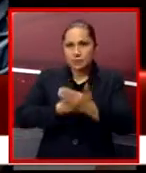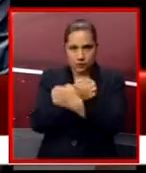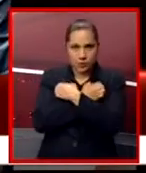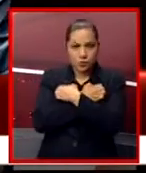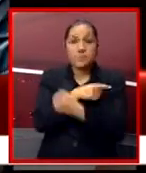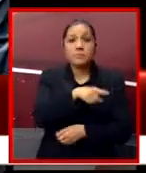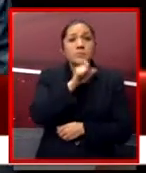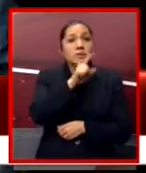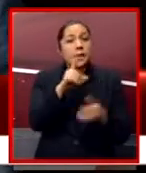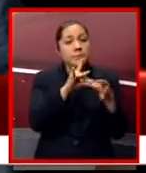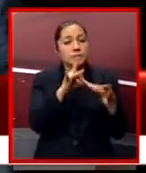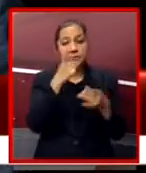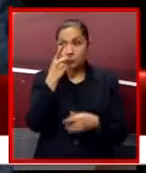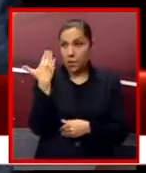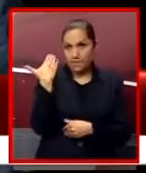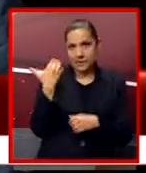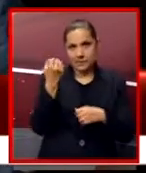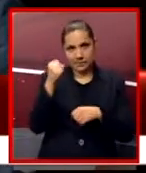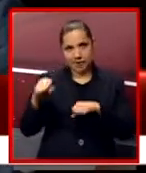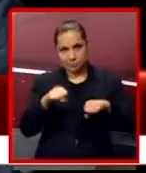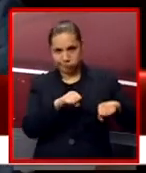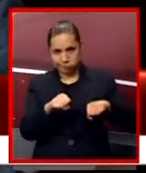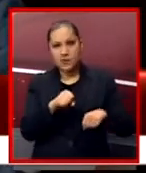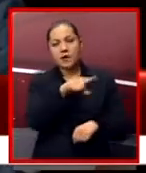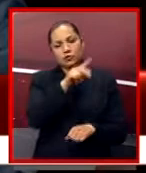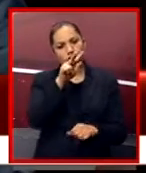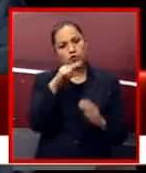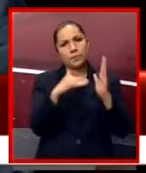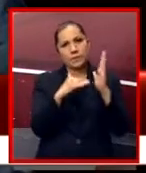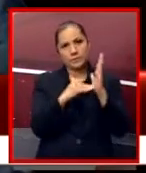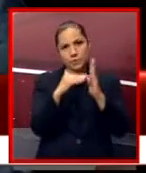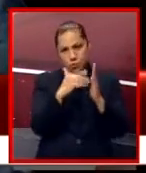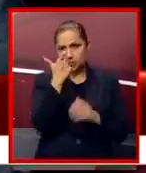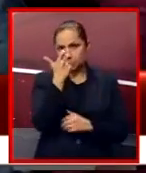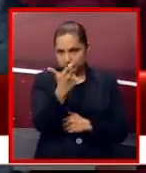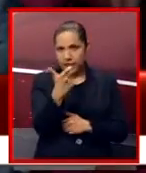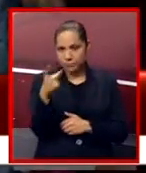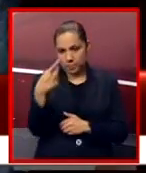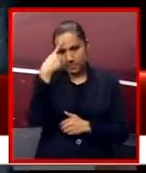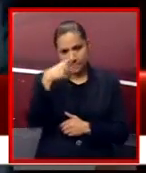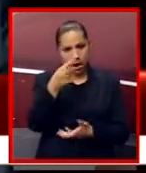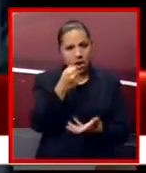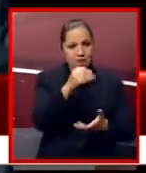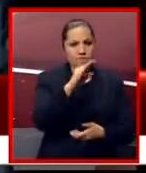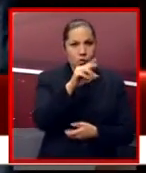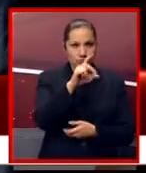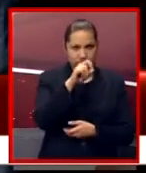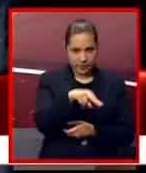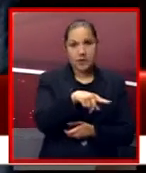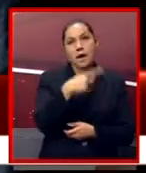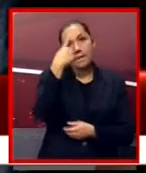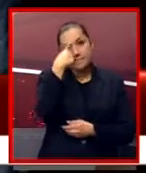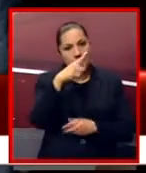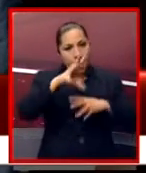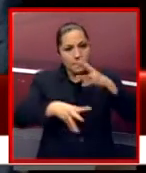de los sismos de septiembre se habían ampliado en 18,000 millones de pesos los recursos destinados al Fonden para quedar